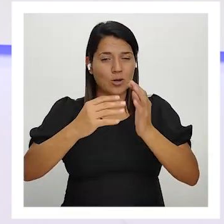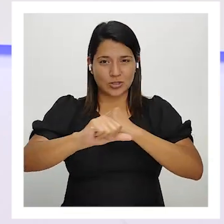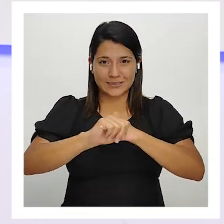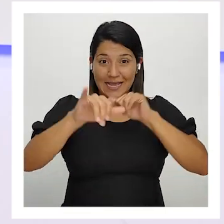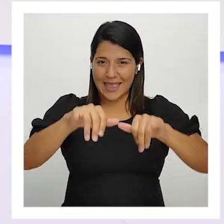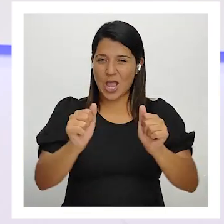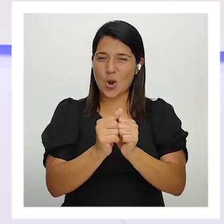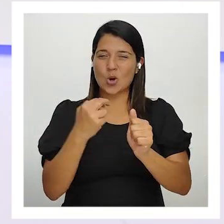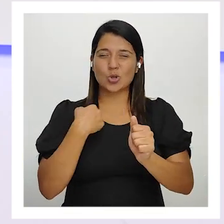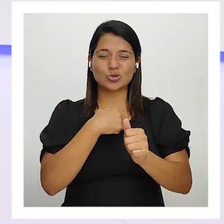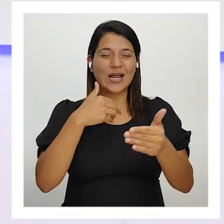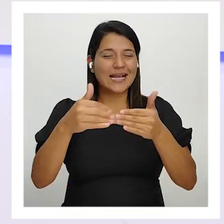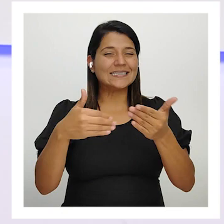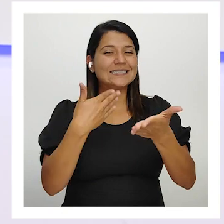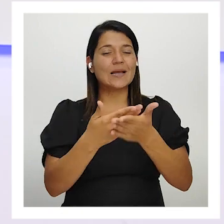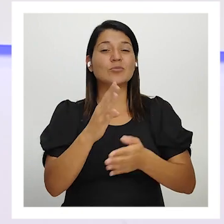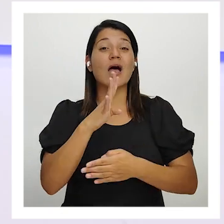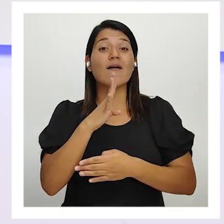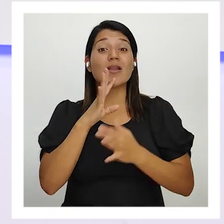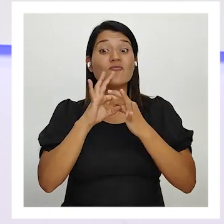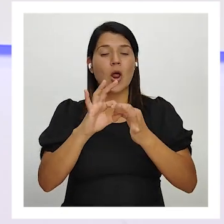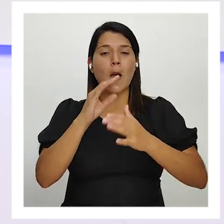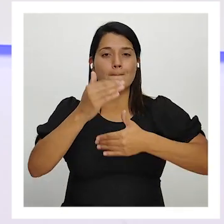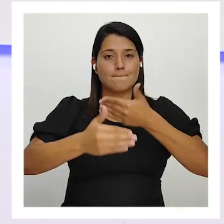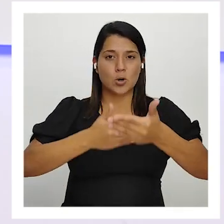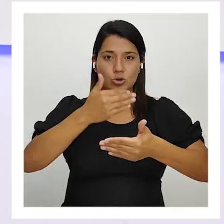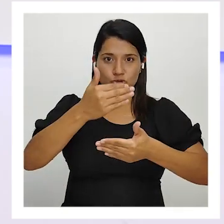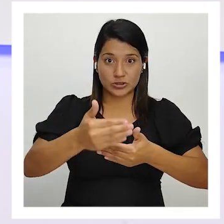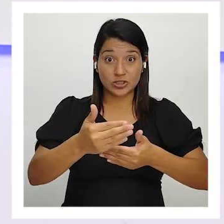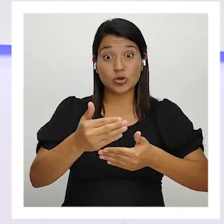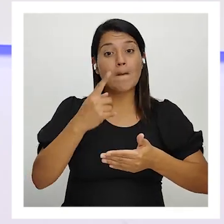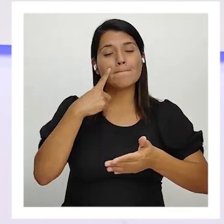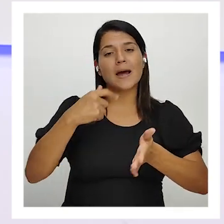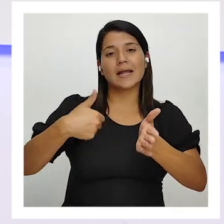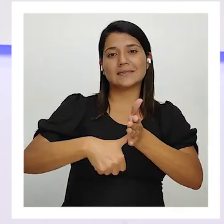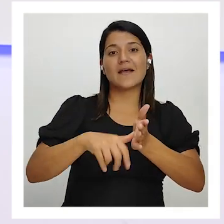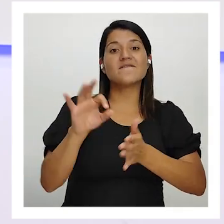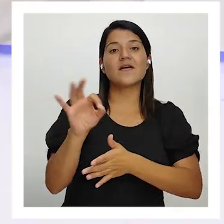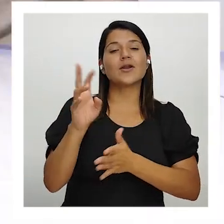hablando de este proceso con miras a las elecciones de febrero del 2024.